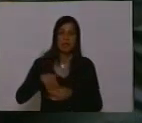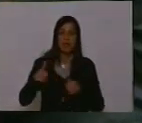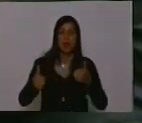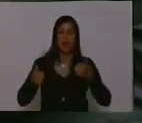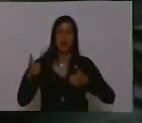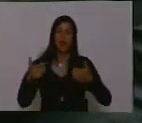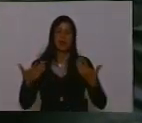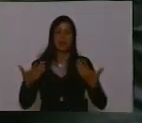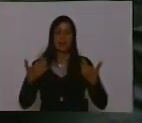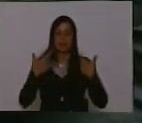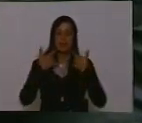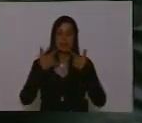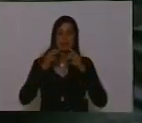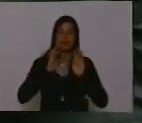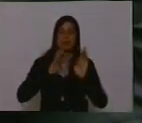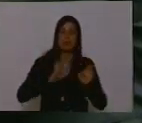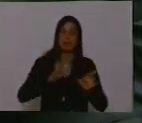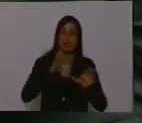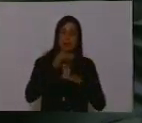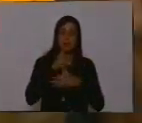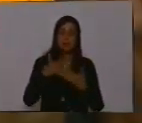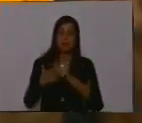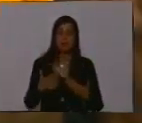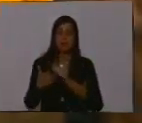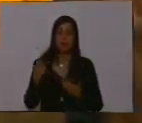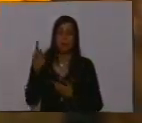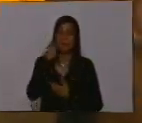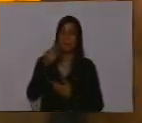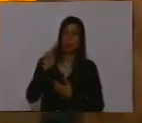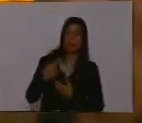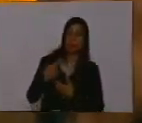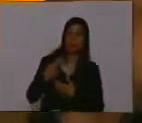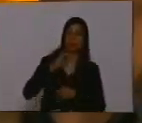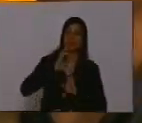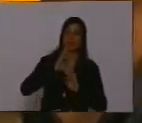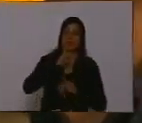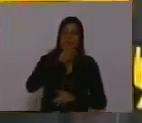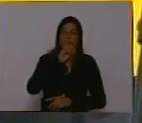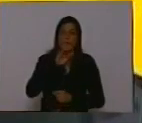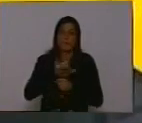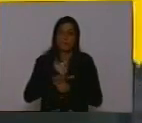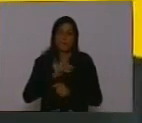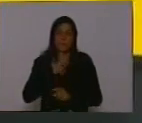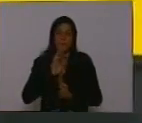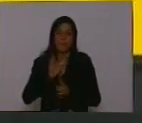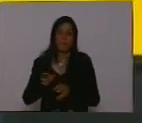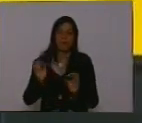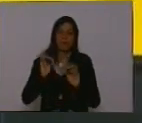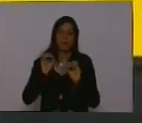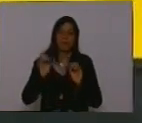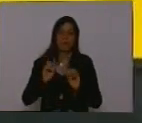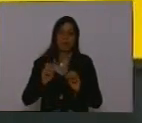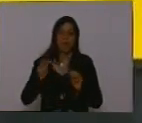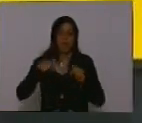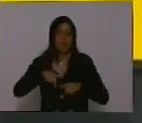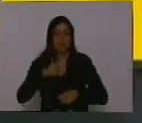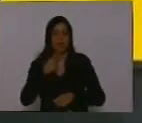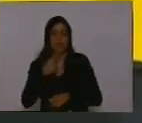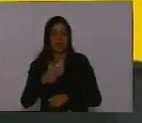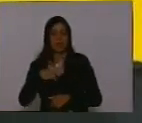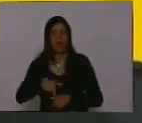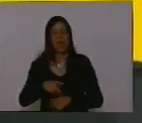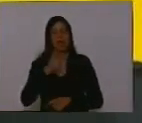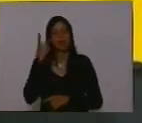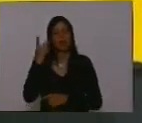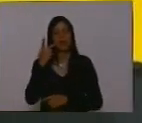no quieren, que no responden, como la encuesta esa no sabe, no responde. Nosotros le decimos todavía, desde aquí hay